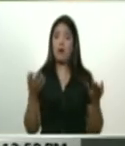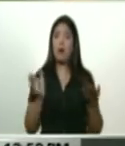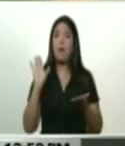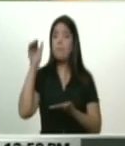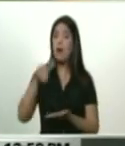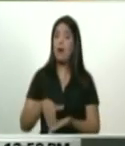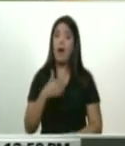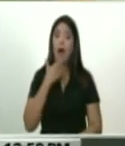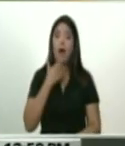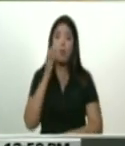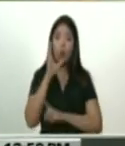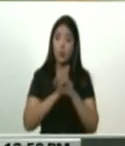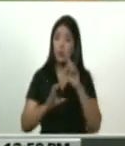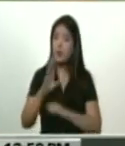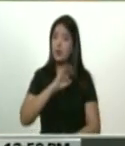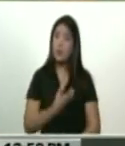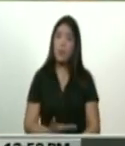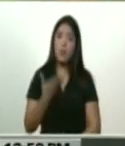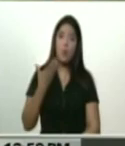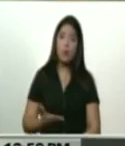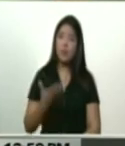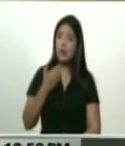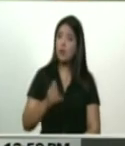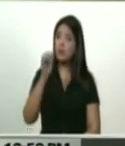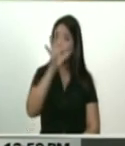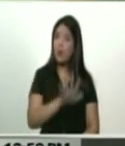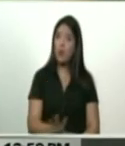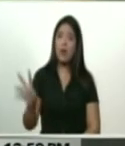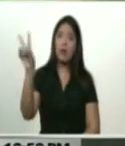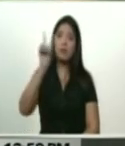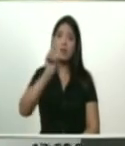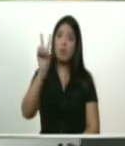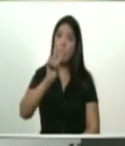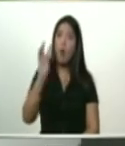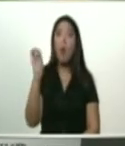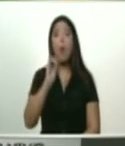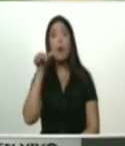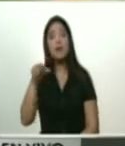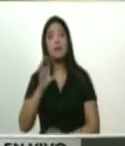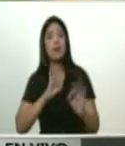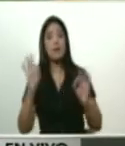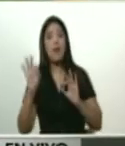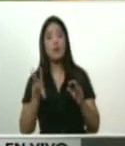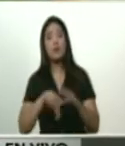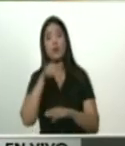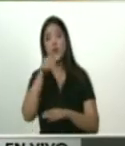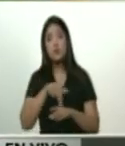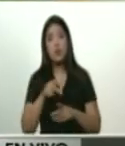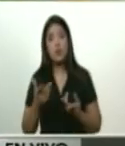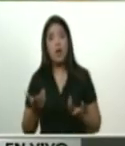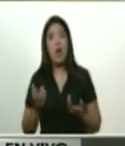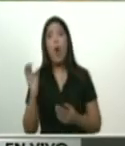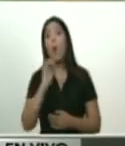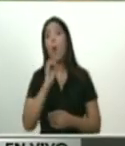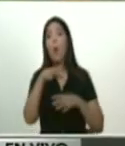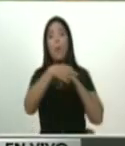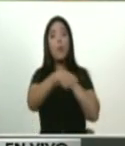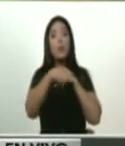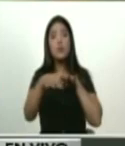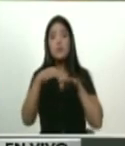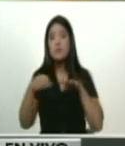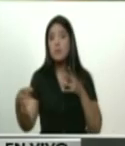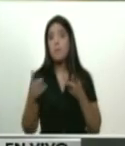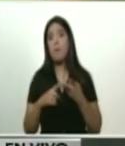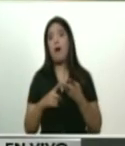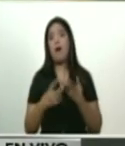que es patrimonio cultural de toda Venezuela, o a este Teatro Nacional, o al Teatro Municipal, o al